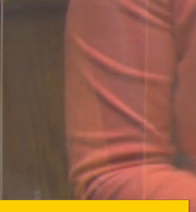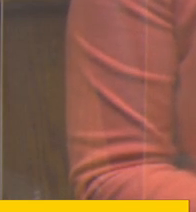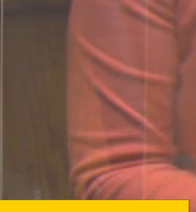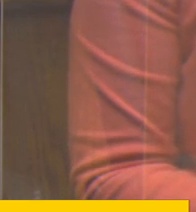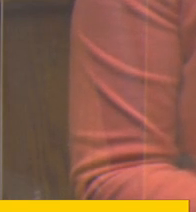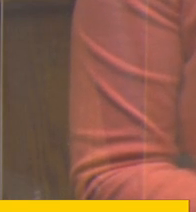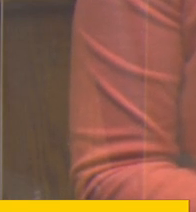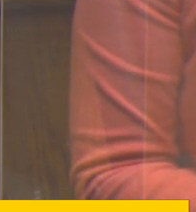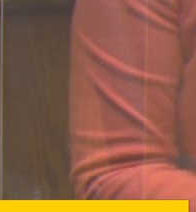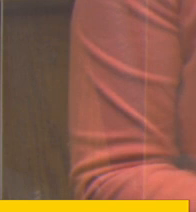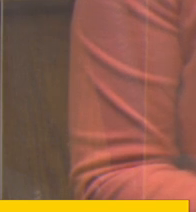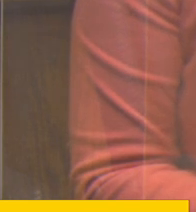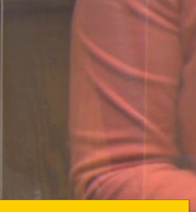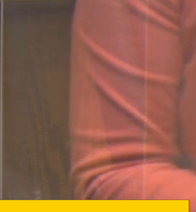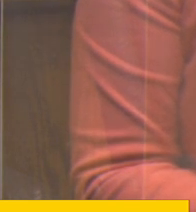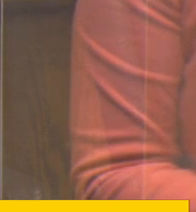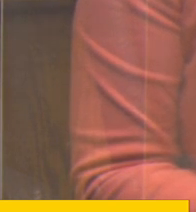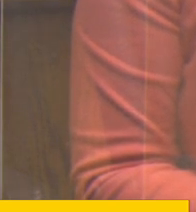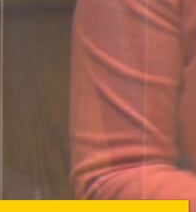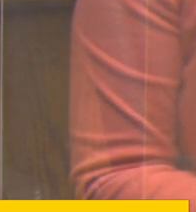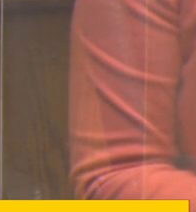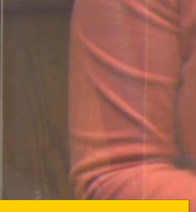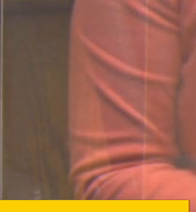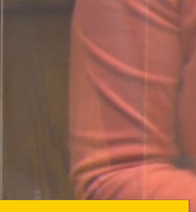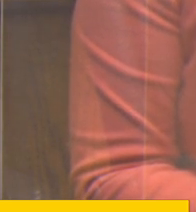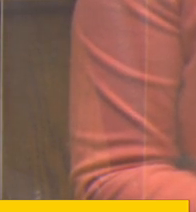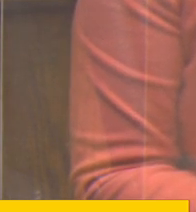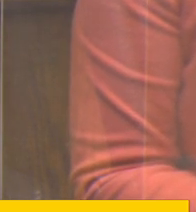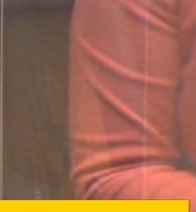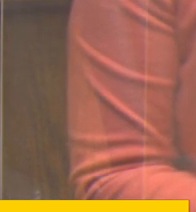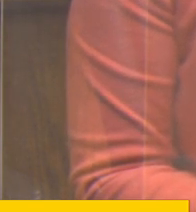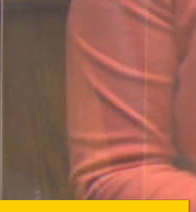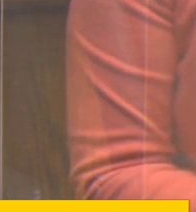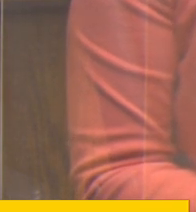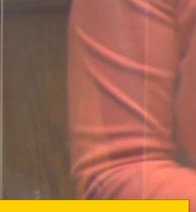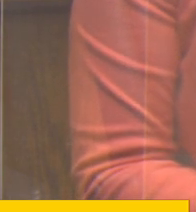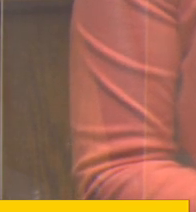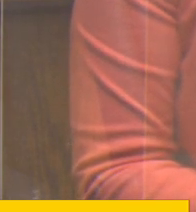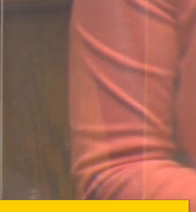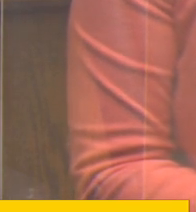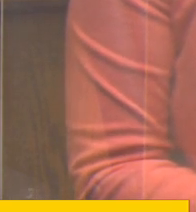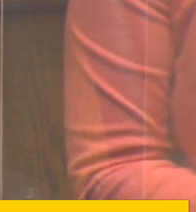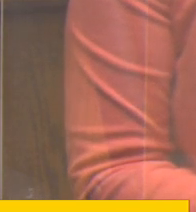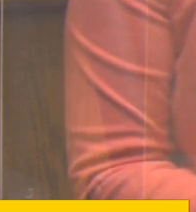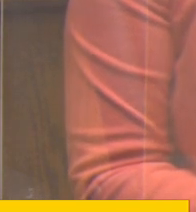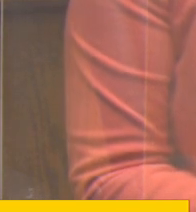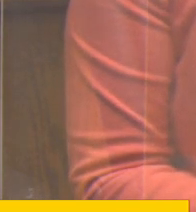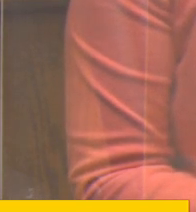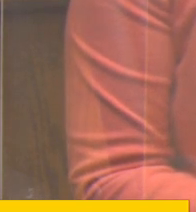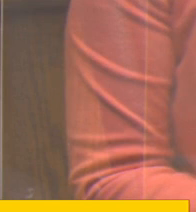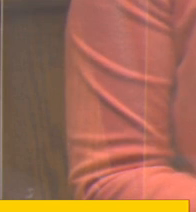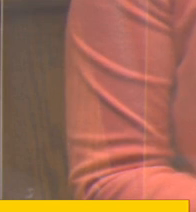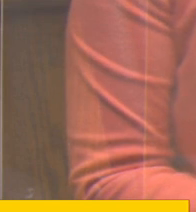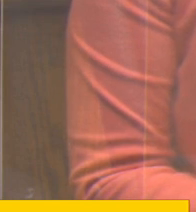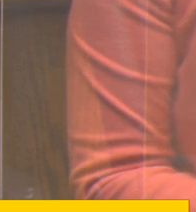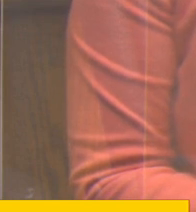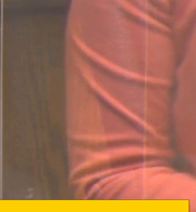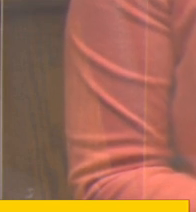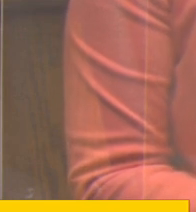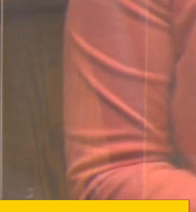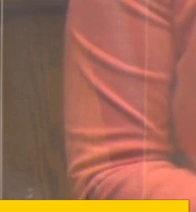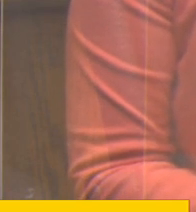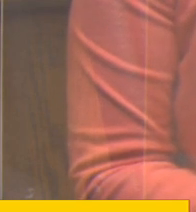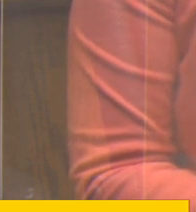profesoras y profesores han reclamado por la deuda histórica que generó la dictadura en los años 80 en el proceso de